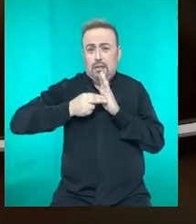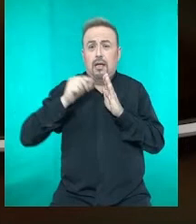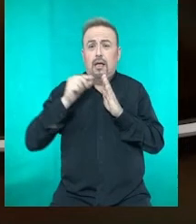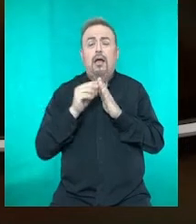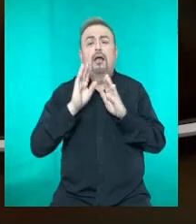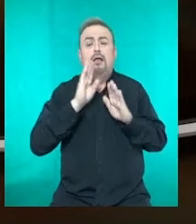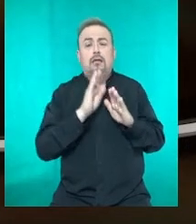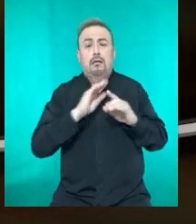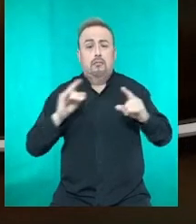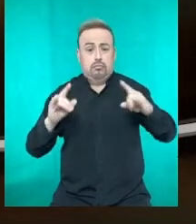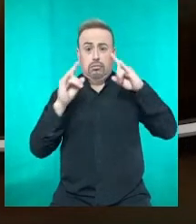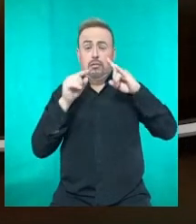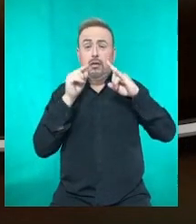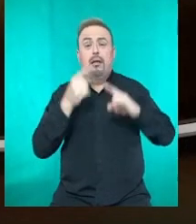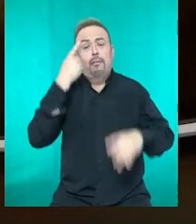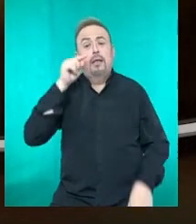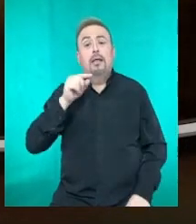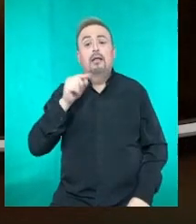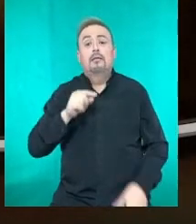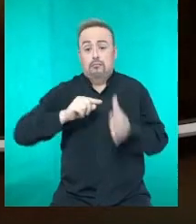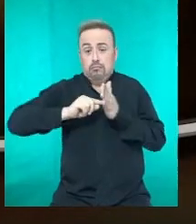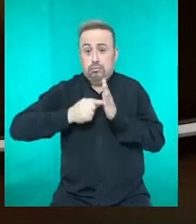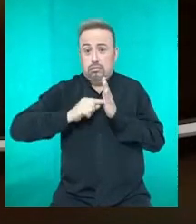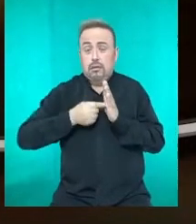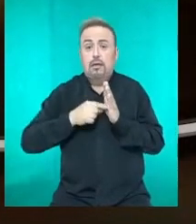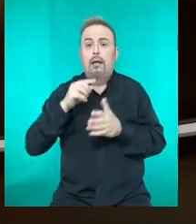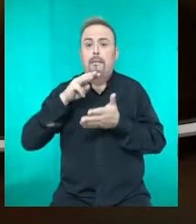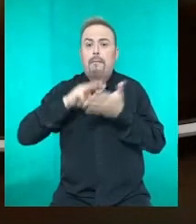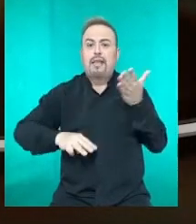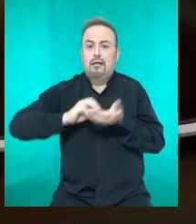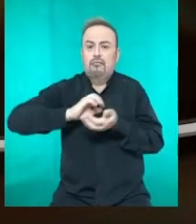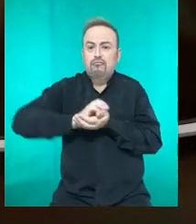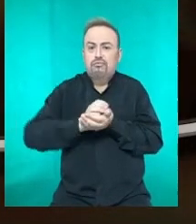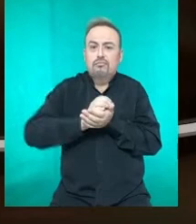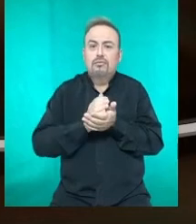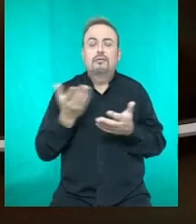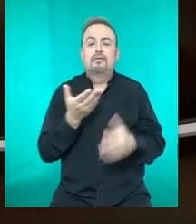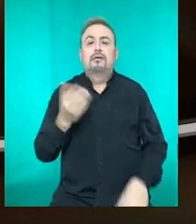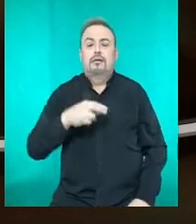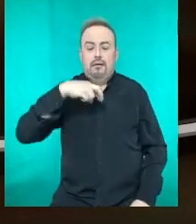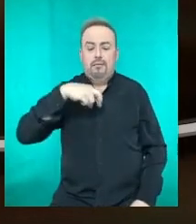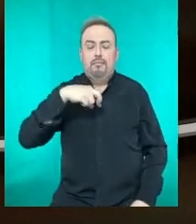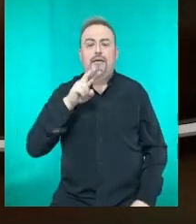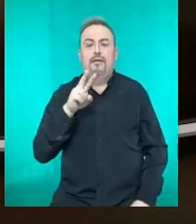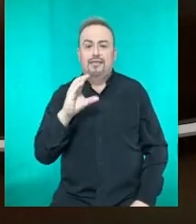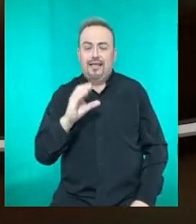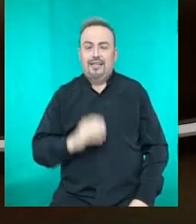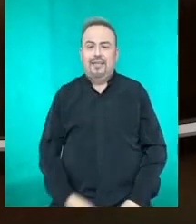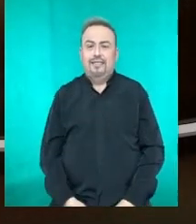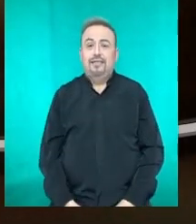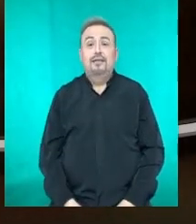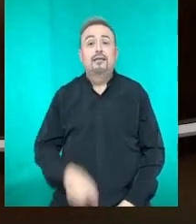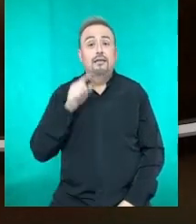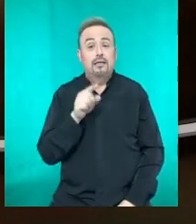la edificación, pero son pernos que en este caso están hechos de materiales chancables, como por ejemplo el PVC. Y lo importante, no